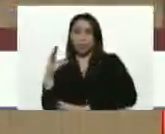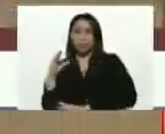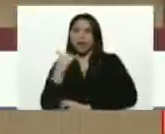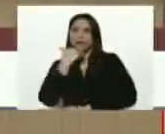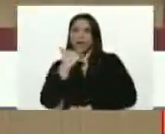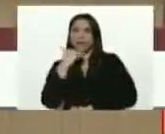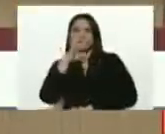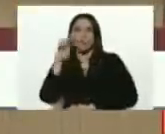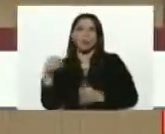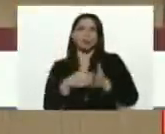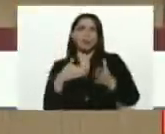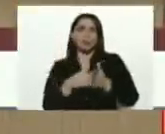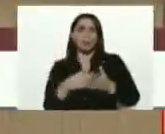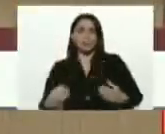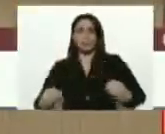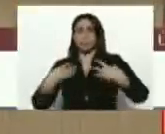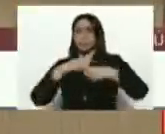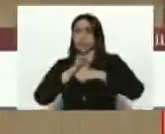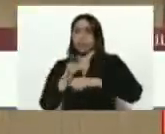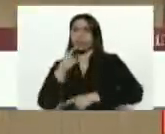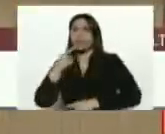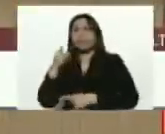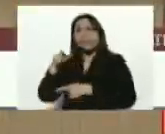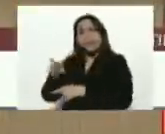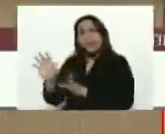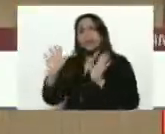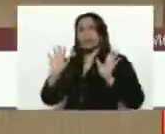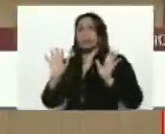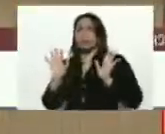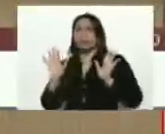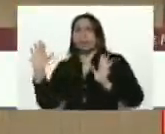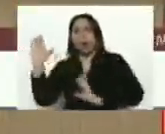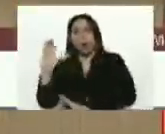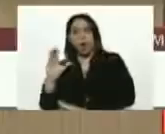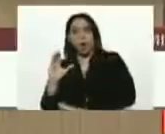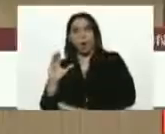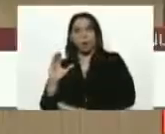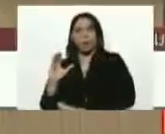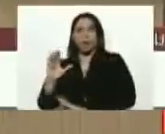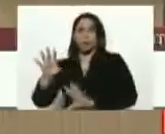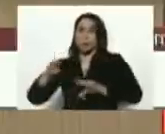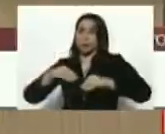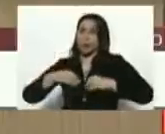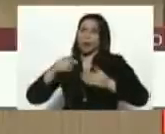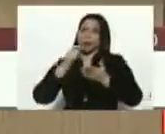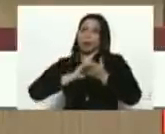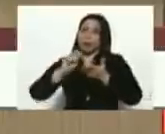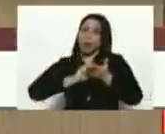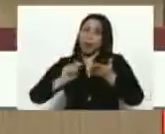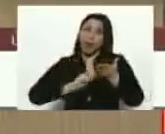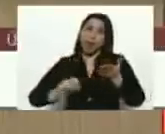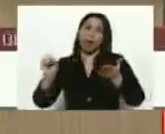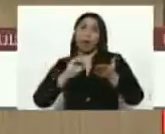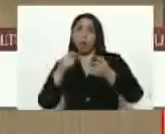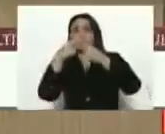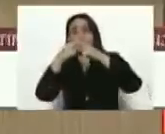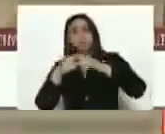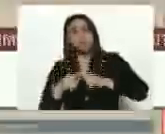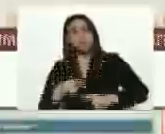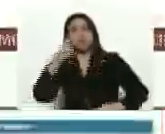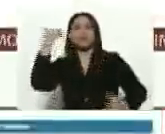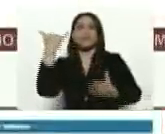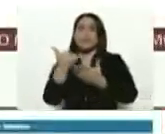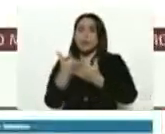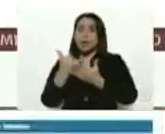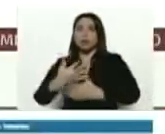casos positivos, dicen ellos. Basta tomar un lápiz o tomar una calculadora y ver lo